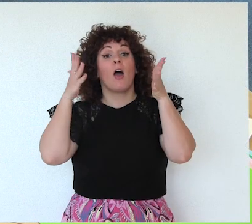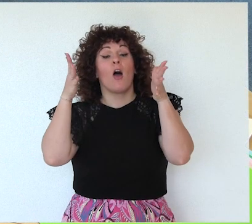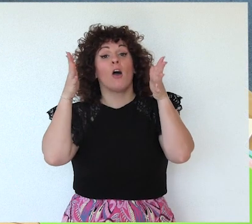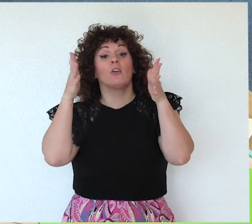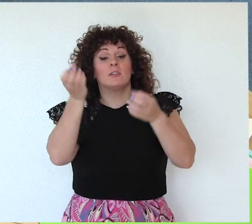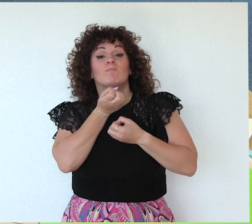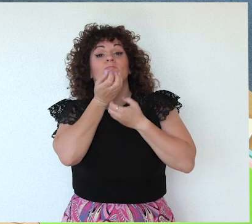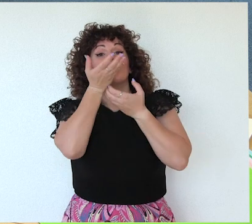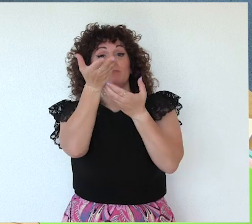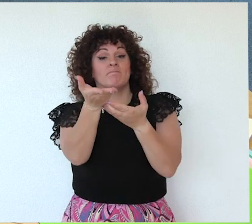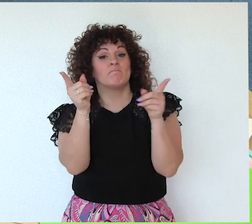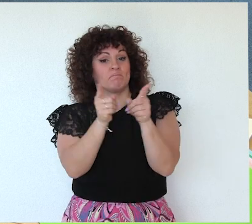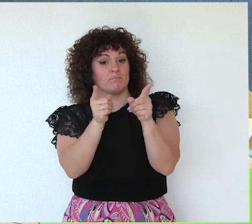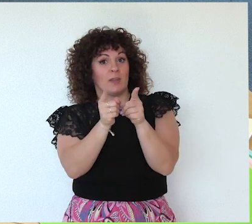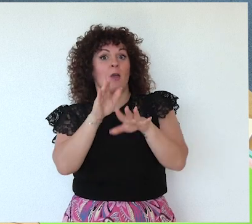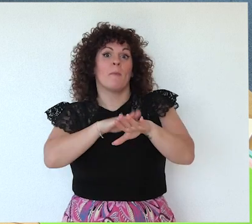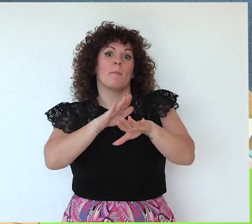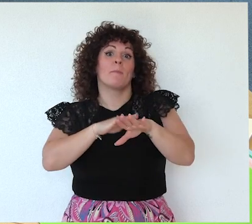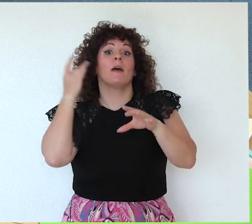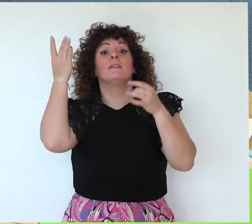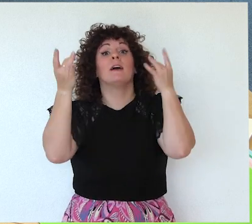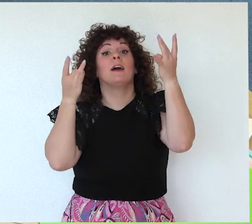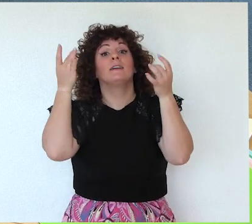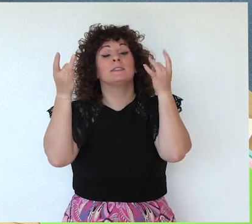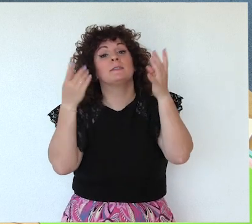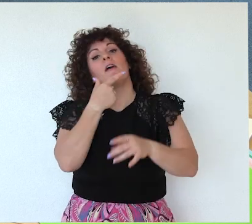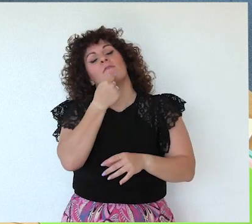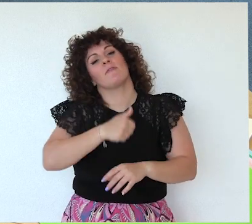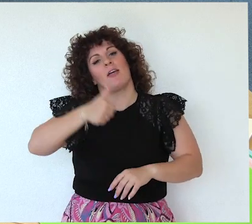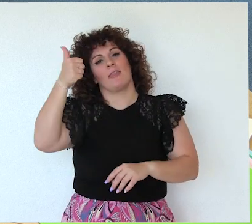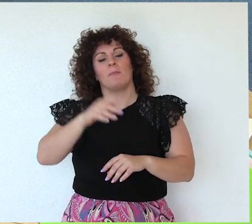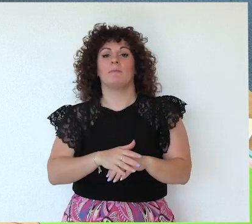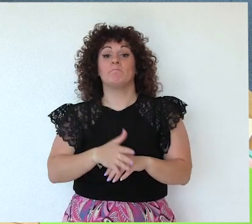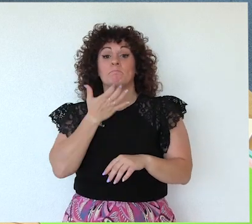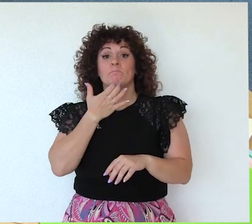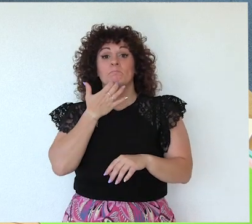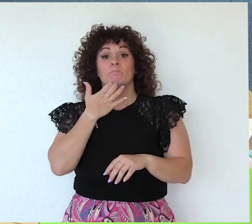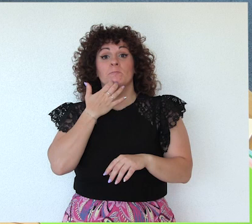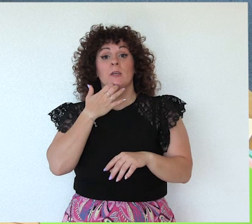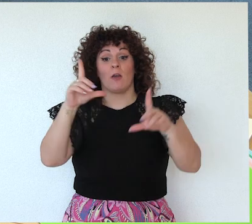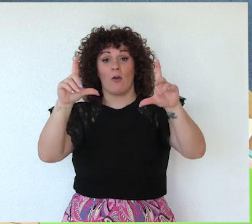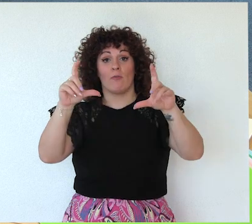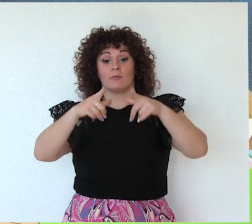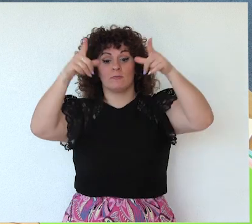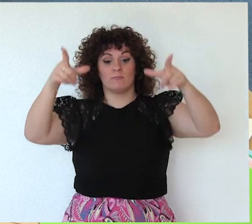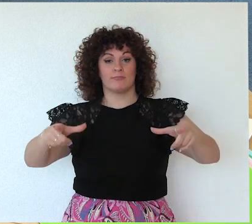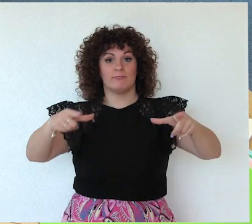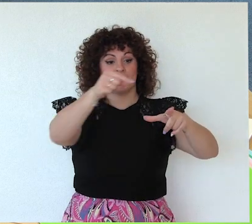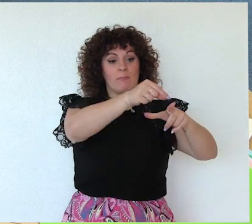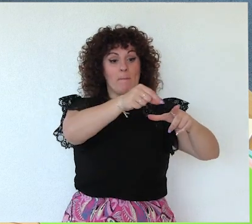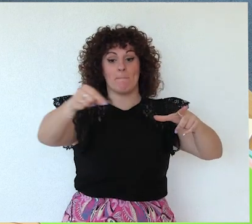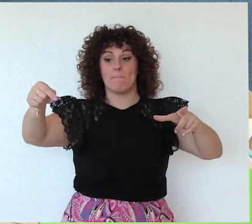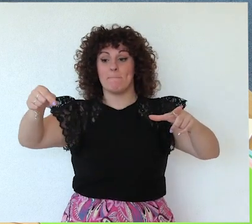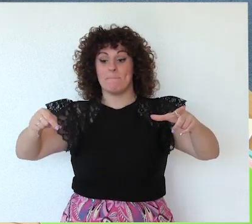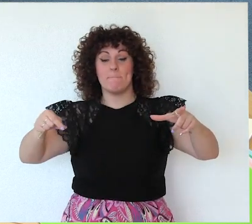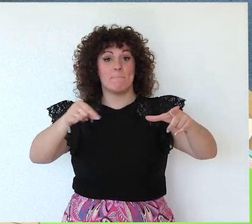Os vamos a dar algunos pequeños consejos para facilitar la tarea. El primero de ellos es que delimitéis el marco